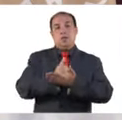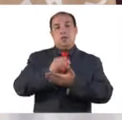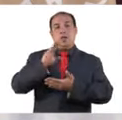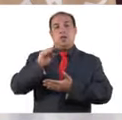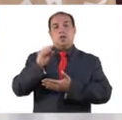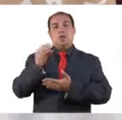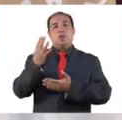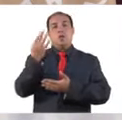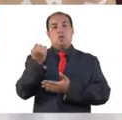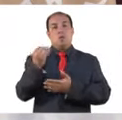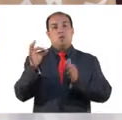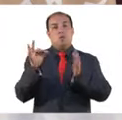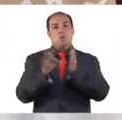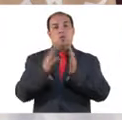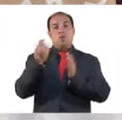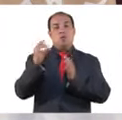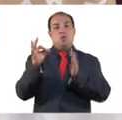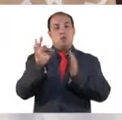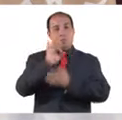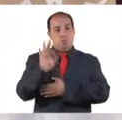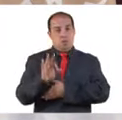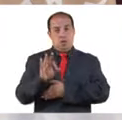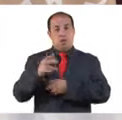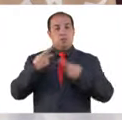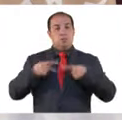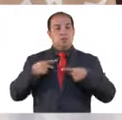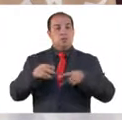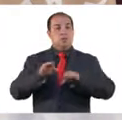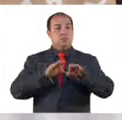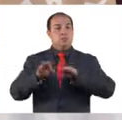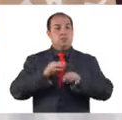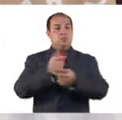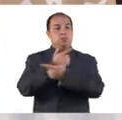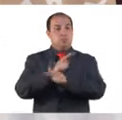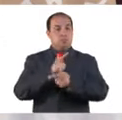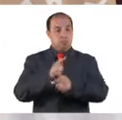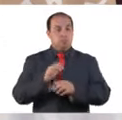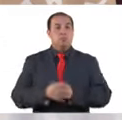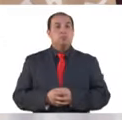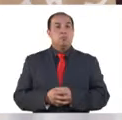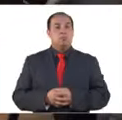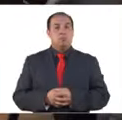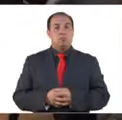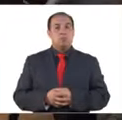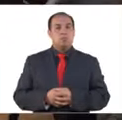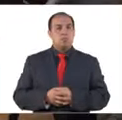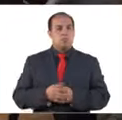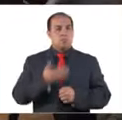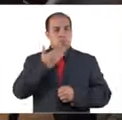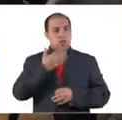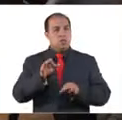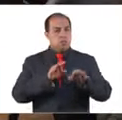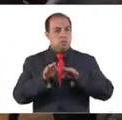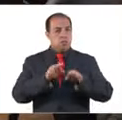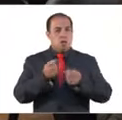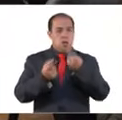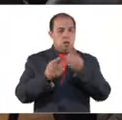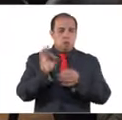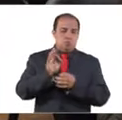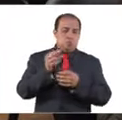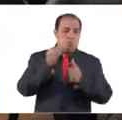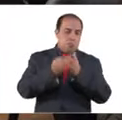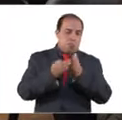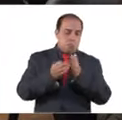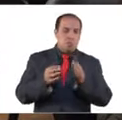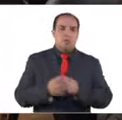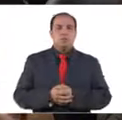99.9% de los taxistas hacen muy bien su trabajo. Y habrá algunos por ahí que no digamos tanto. Que entonces sería el cártel de las ¿cómo